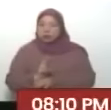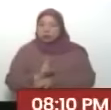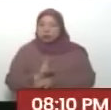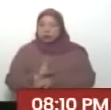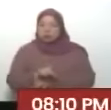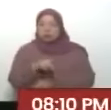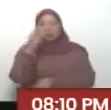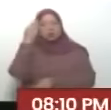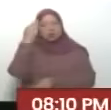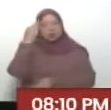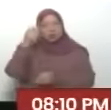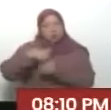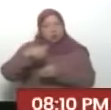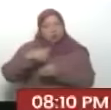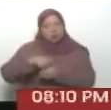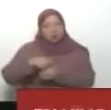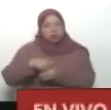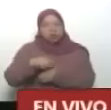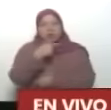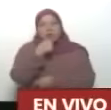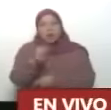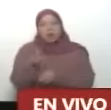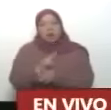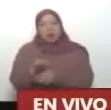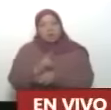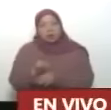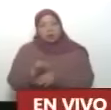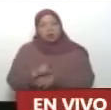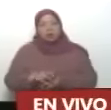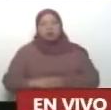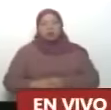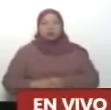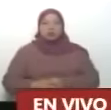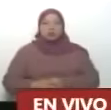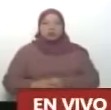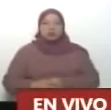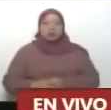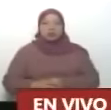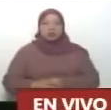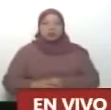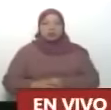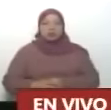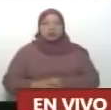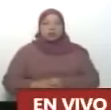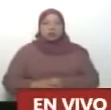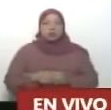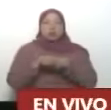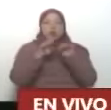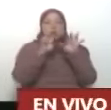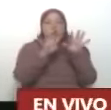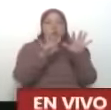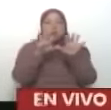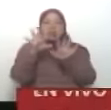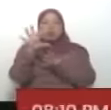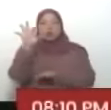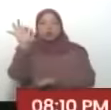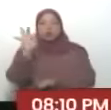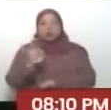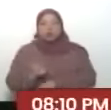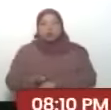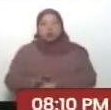Todos ustedes saben por qué votaron. El voto es muy rápido. Con el 98%